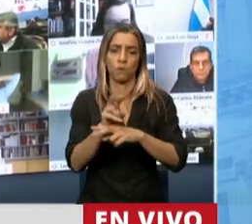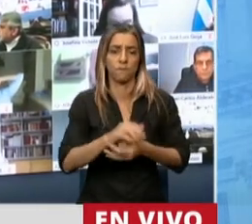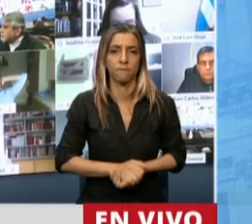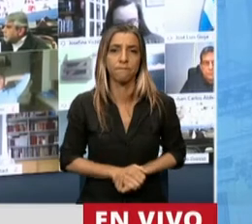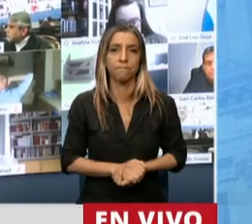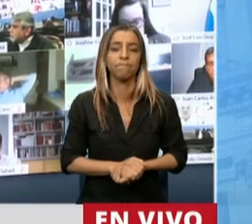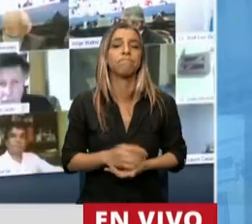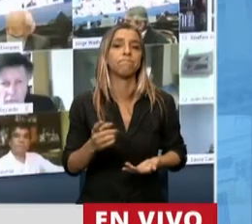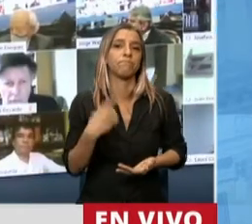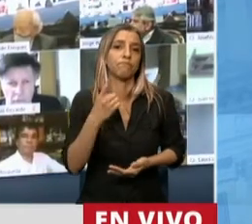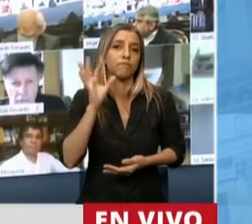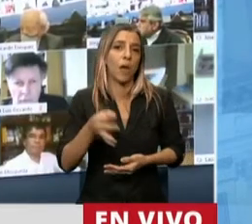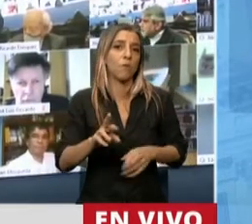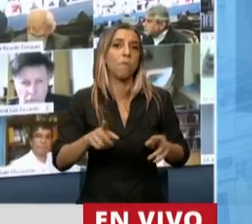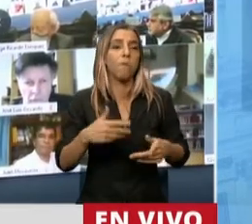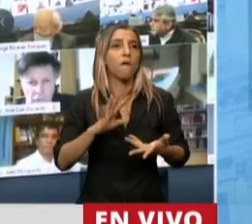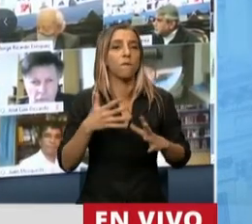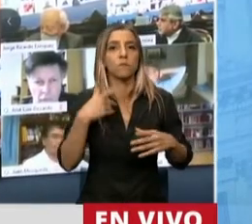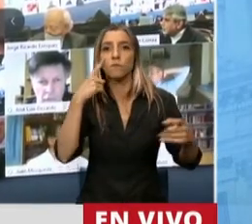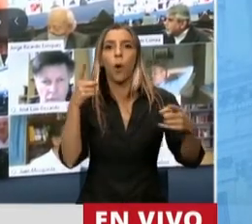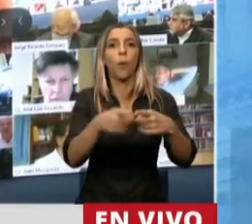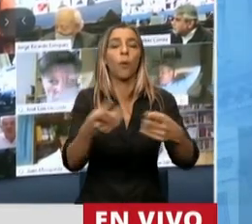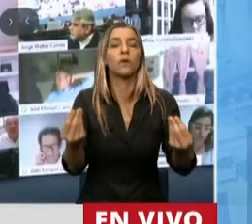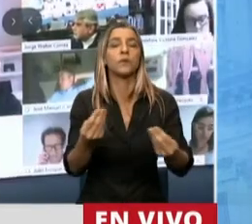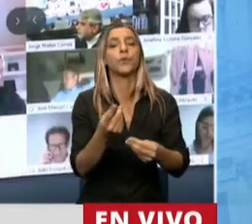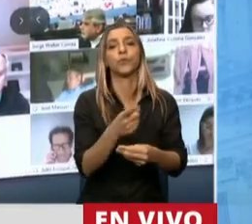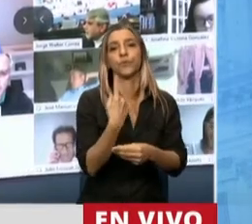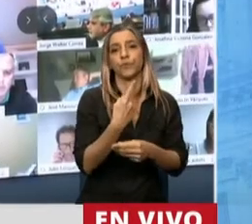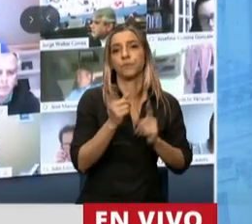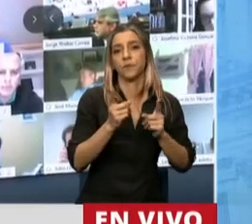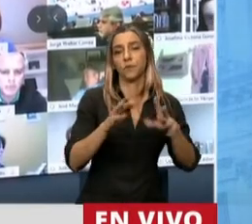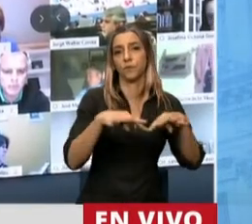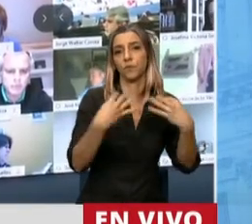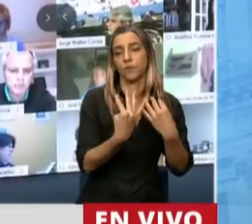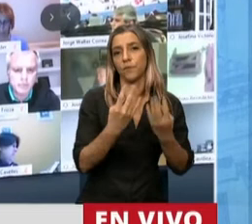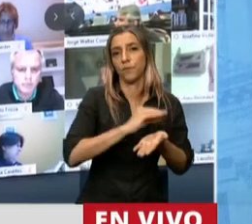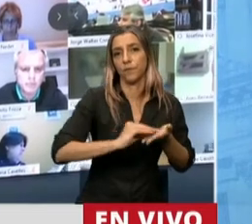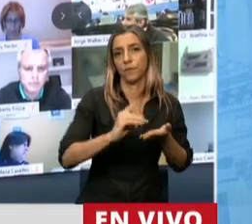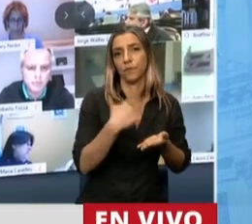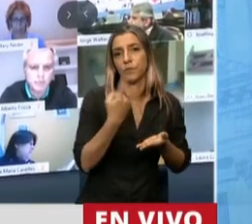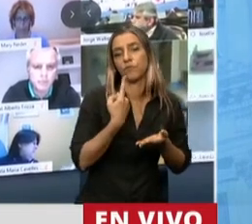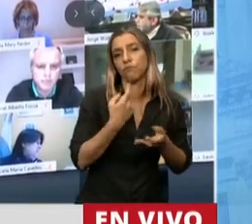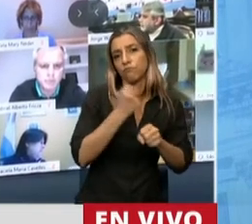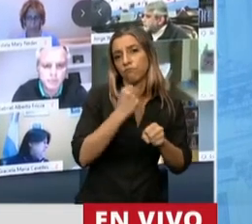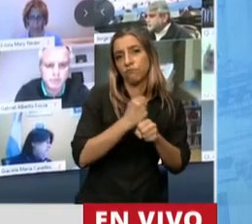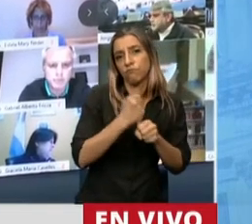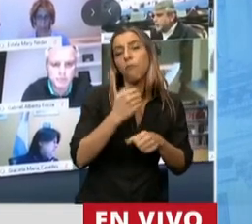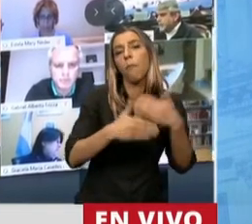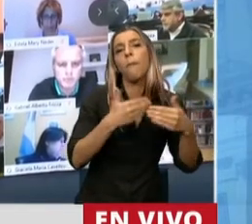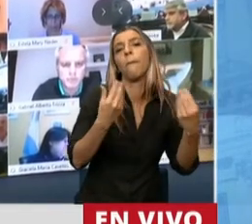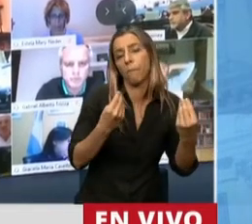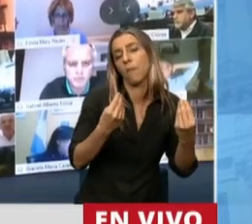sentido creo que esta Cámara de Diputados está en línea con lo que hemos